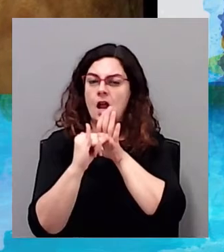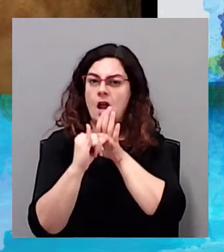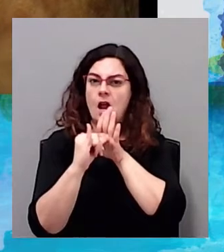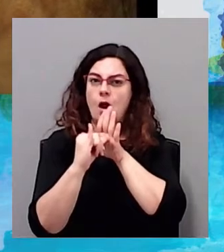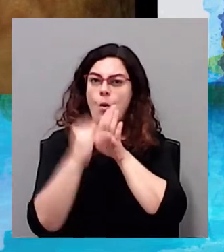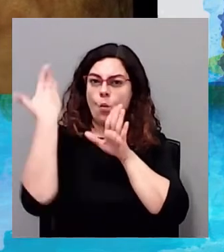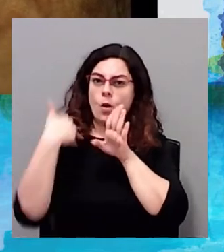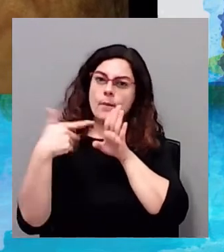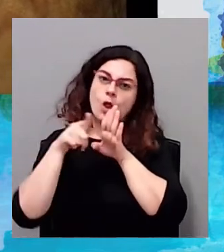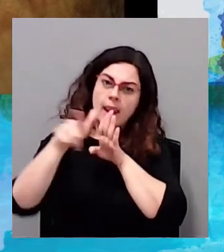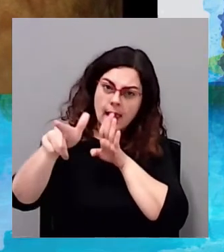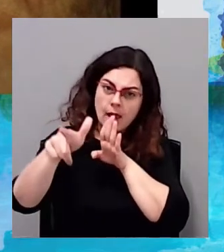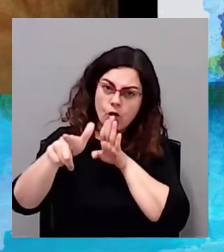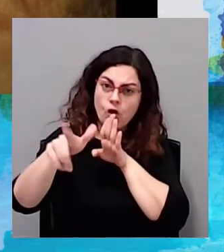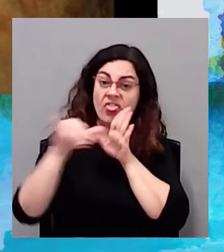más gruesas que las de atrás.